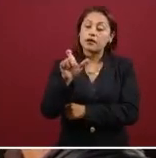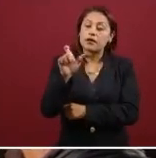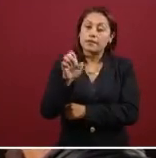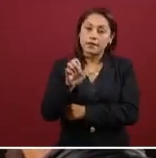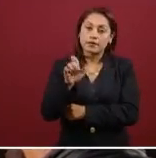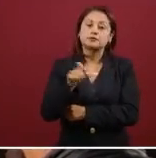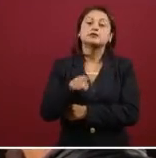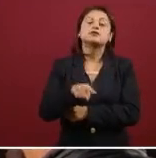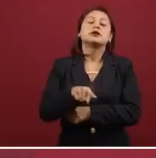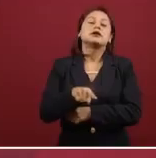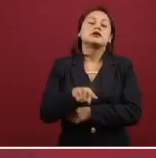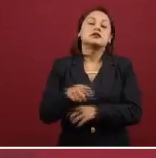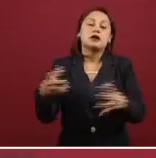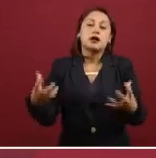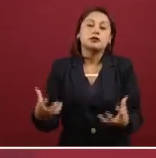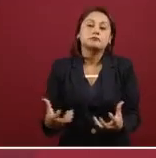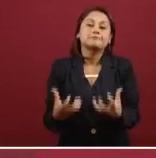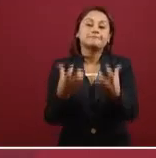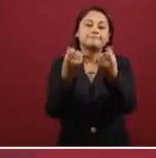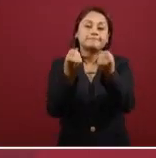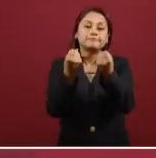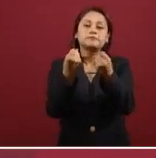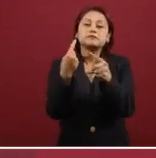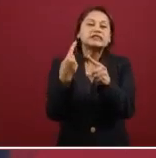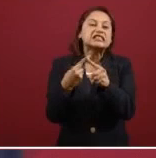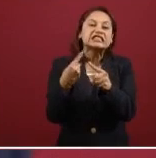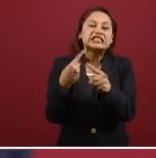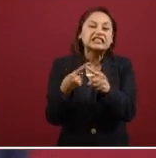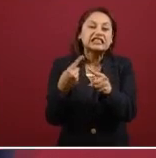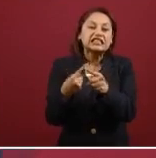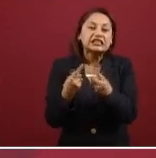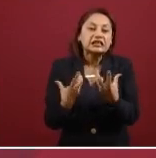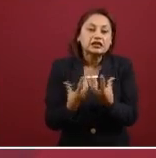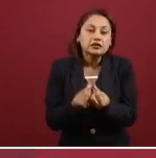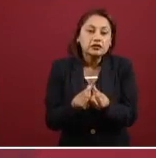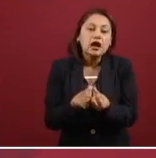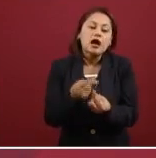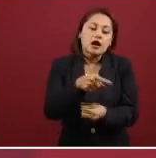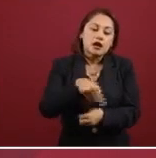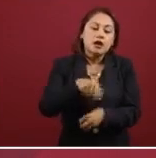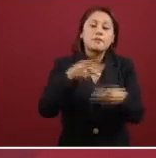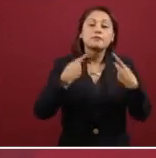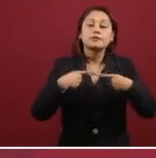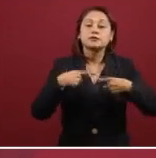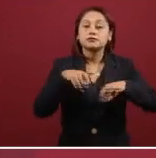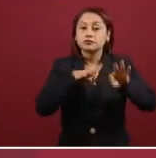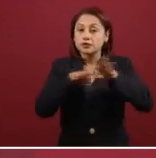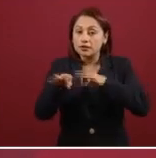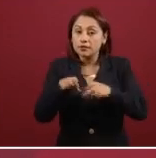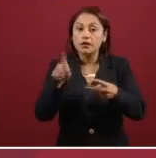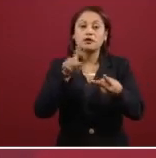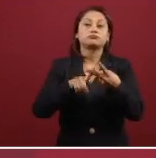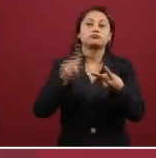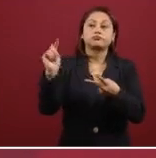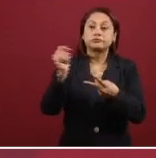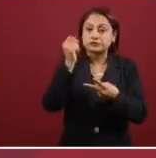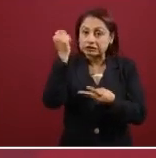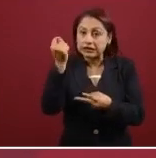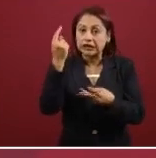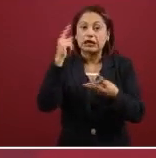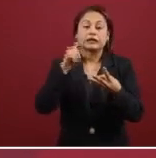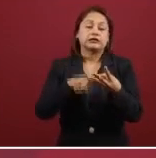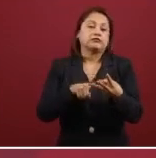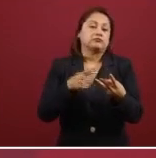técnicos. Ese es un tesoro que tenemos los